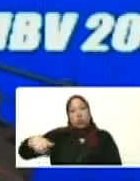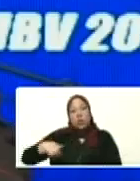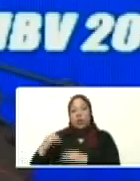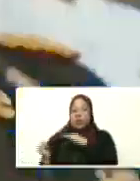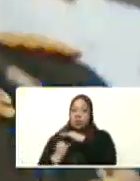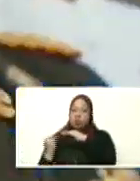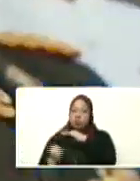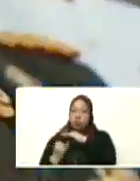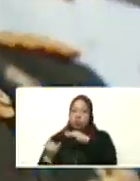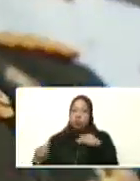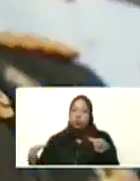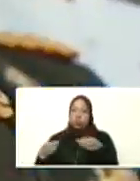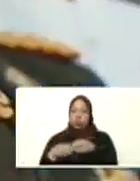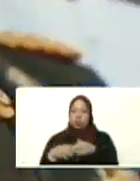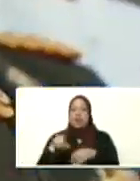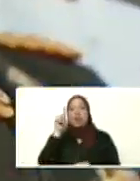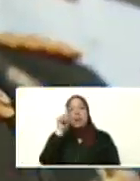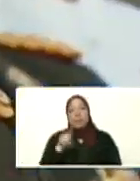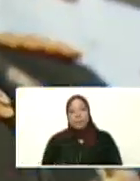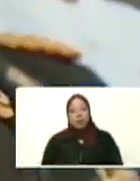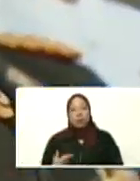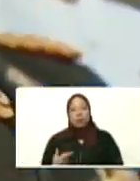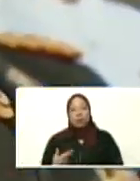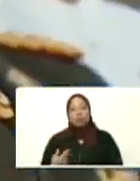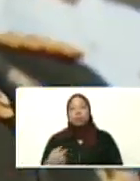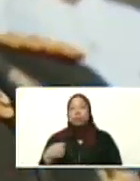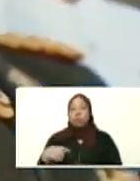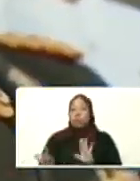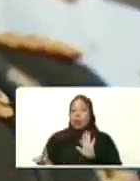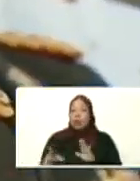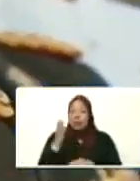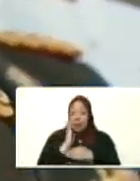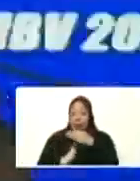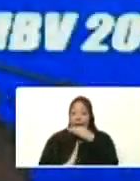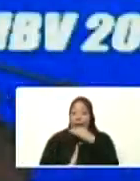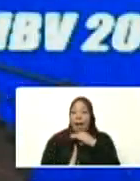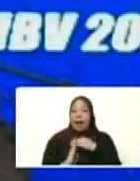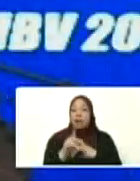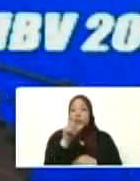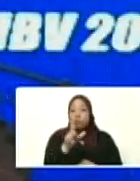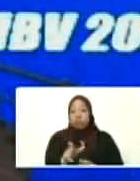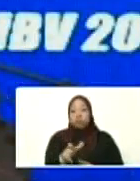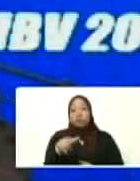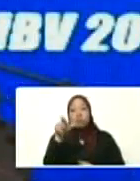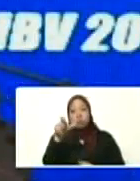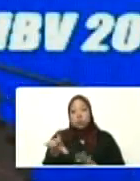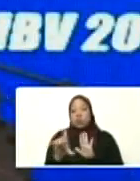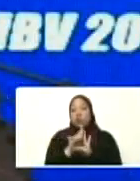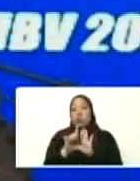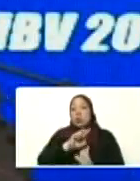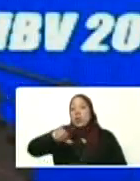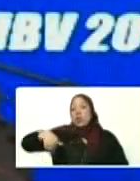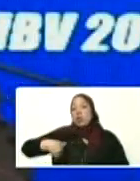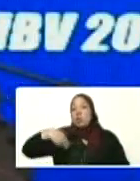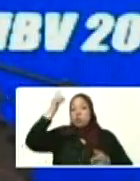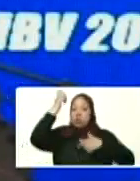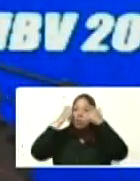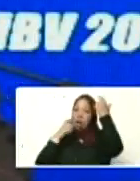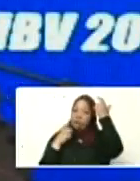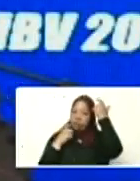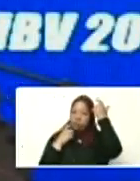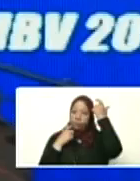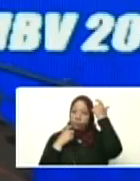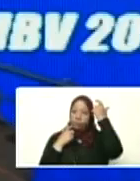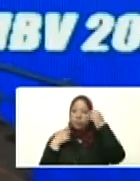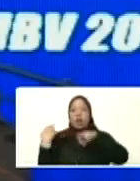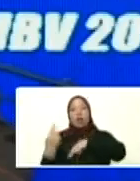institución y a su vez una lealtad absoluta e incondicional al legado de nuestro comandante Chávez, a